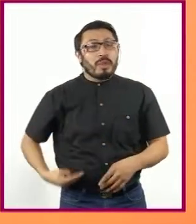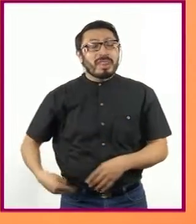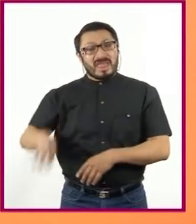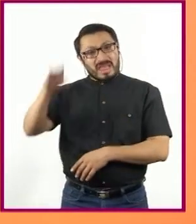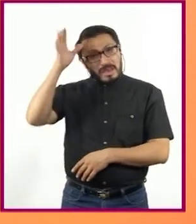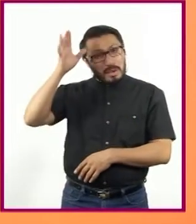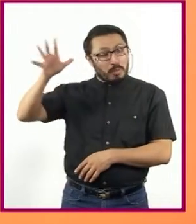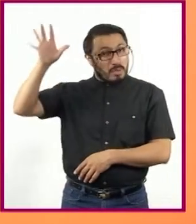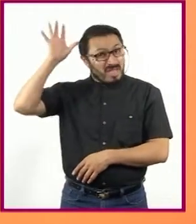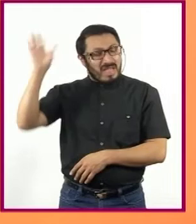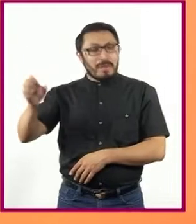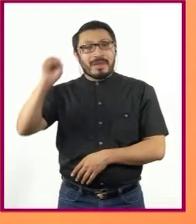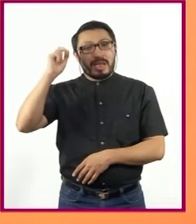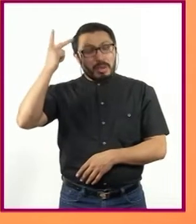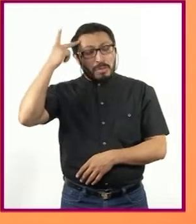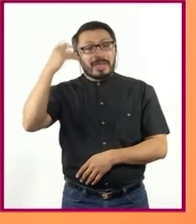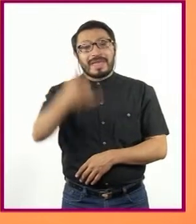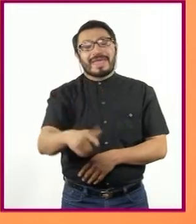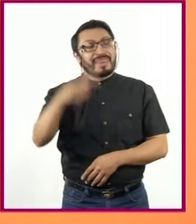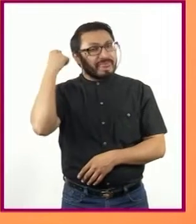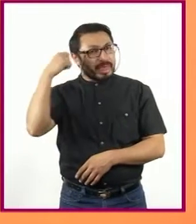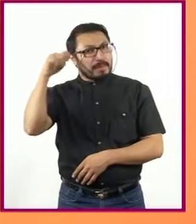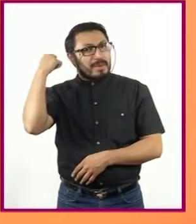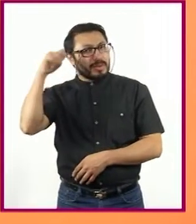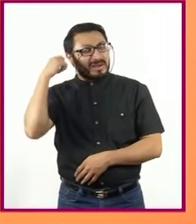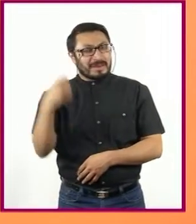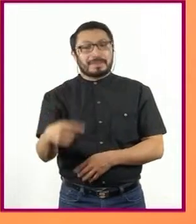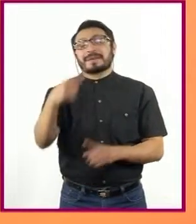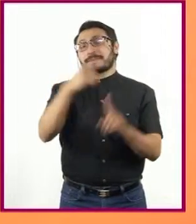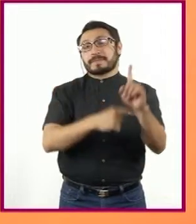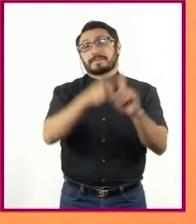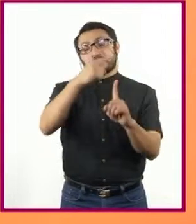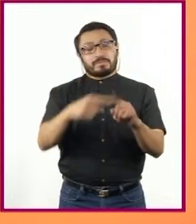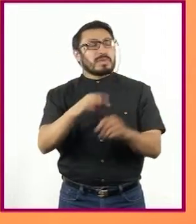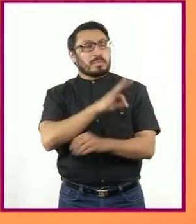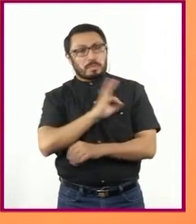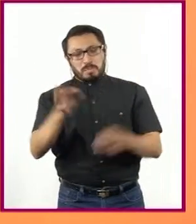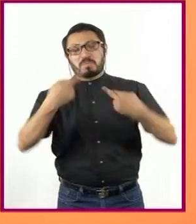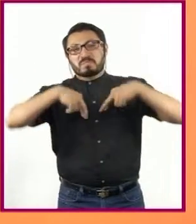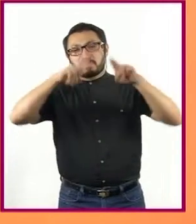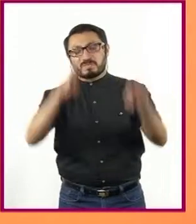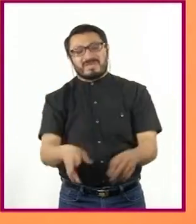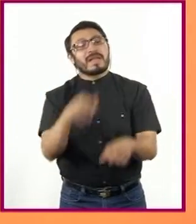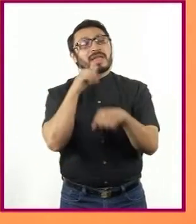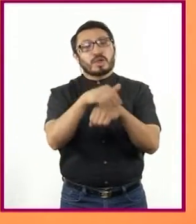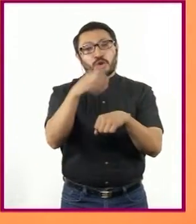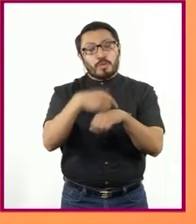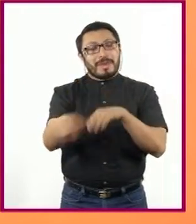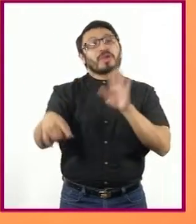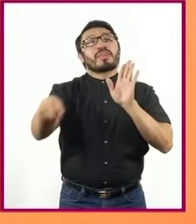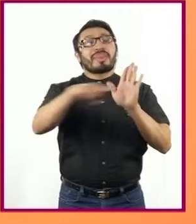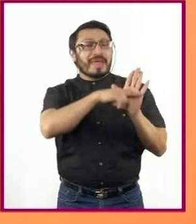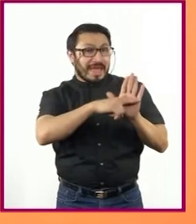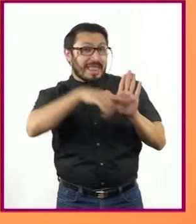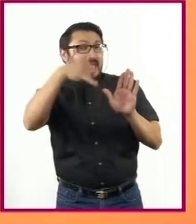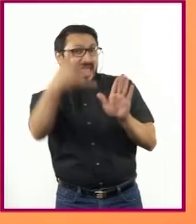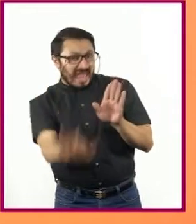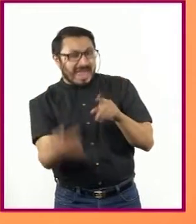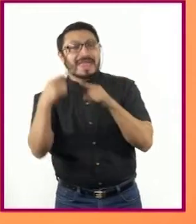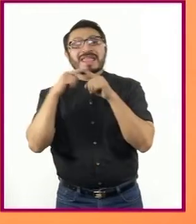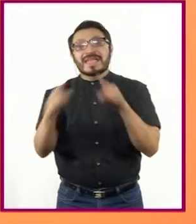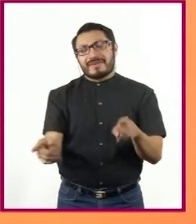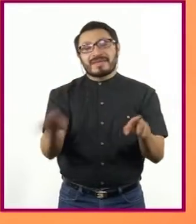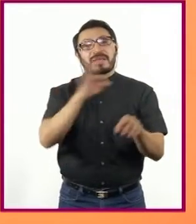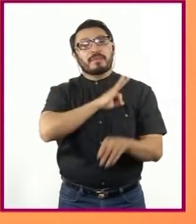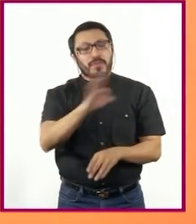Moctezuma, en San Luis Potosí y Tamaulipas. Las temperaturas las podemos representar con números negativos y la diferencia la